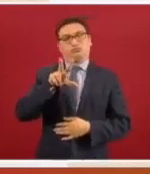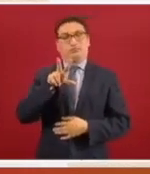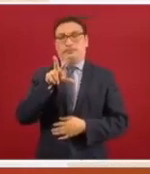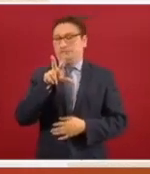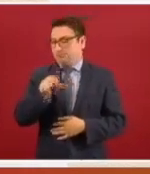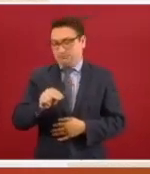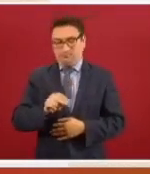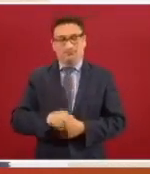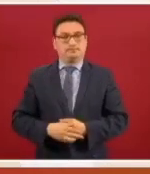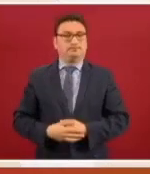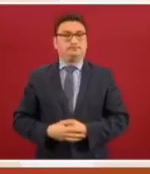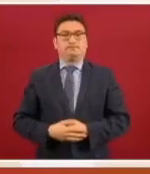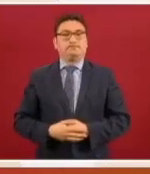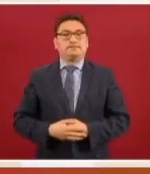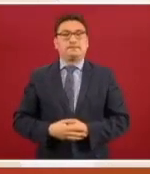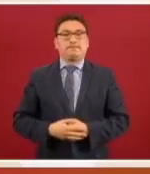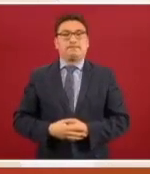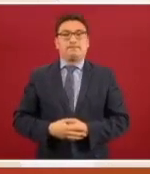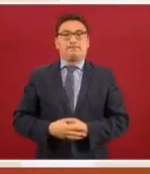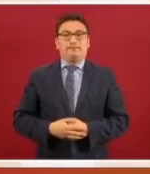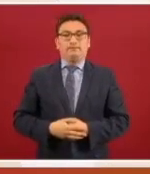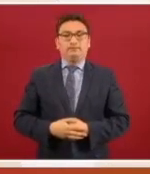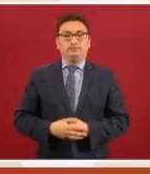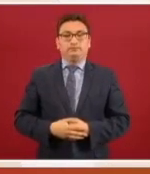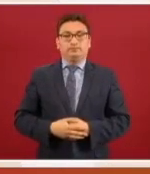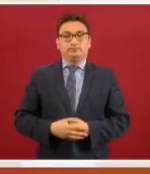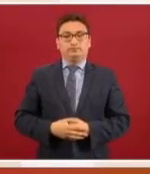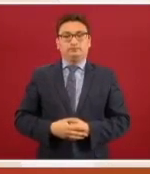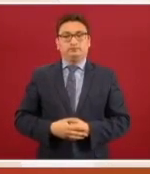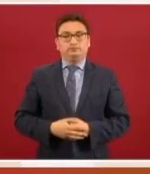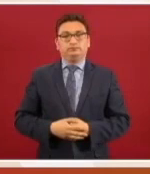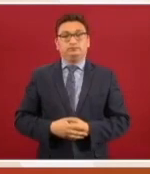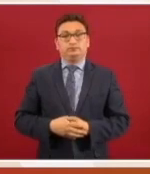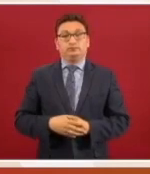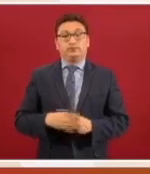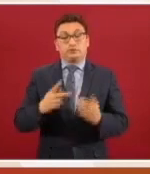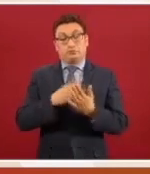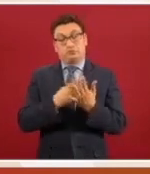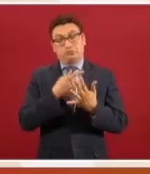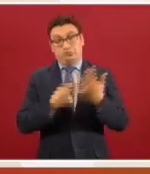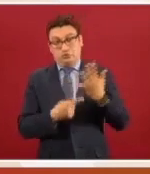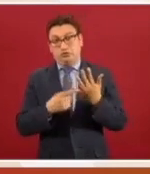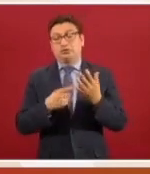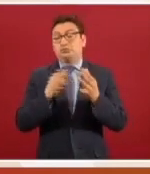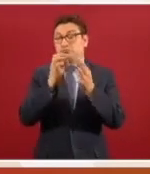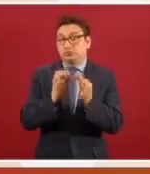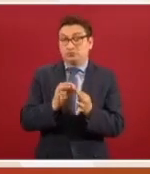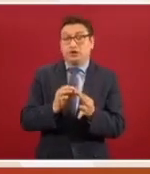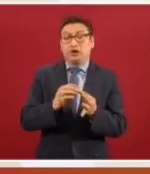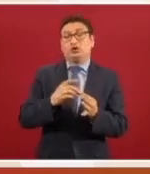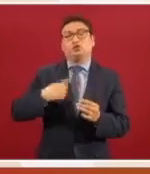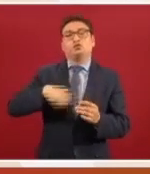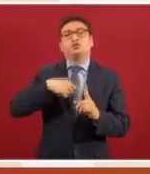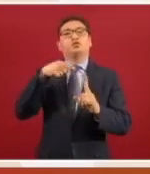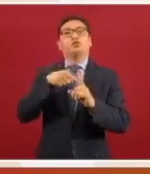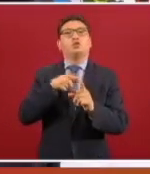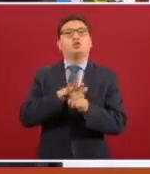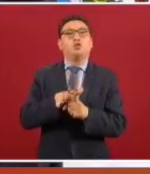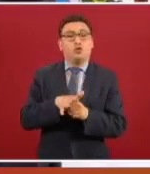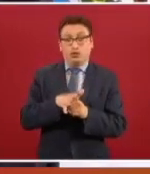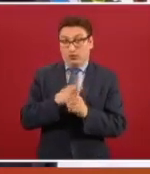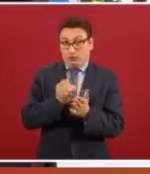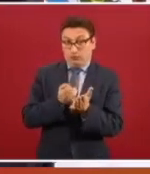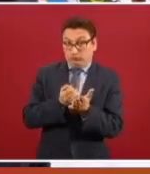en el desamparo. Para financiar este plan, sin aumentar impuestos